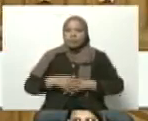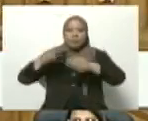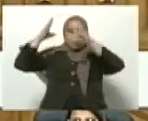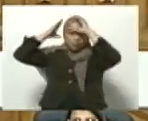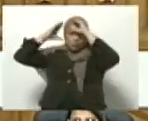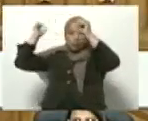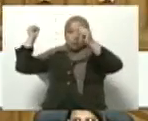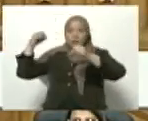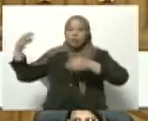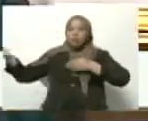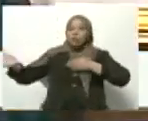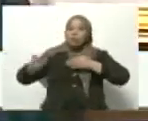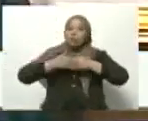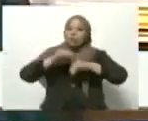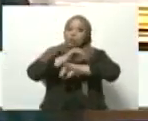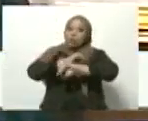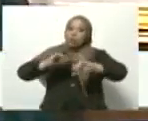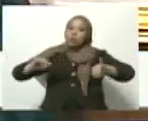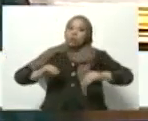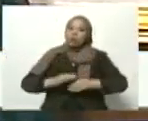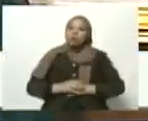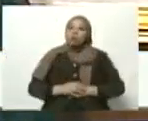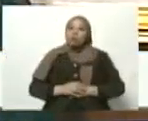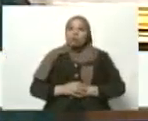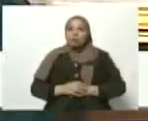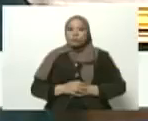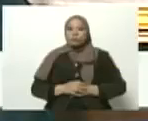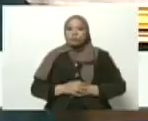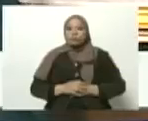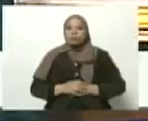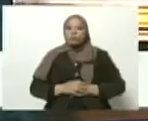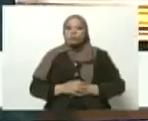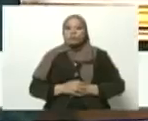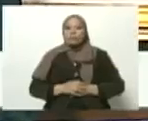Voy a cerrar los derechos de palabra con el diputado Pedro Carreño.